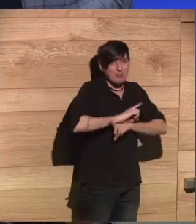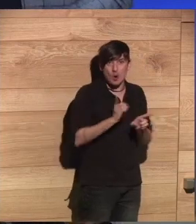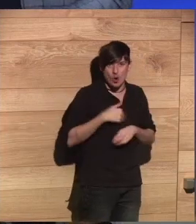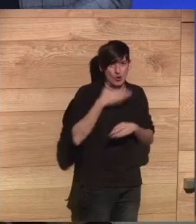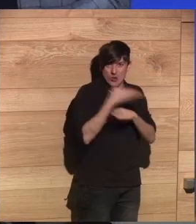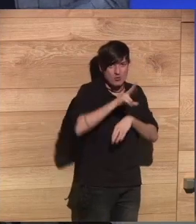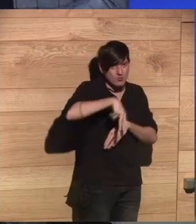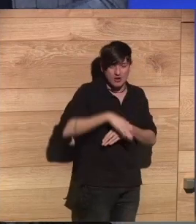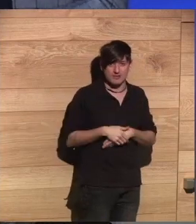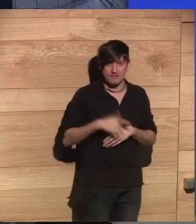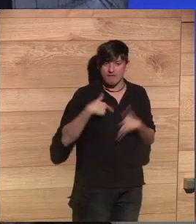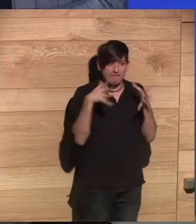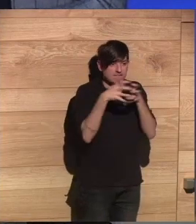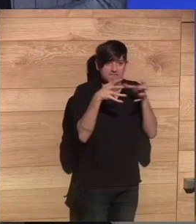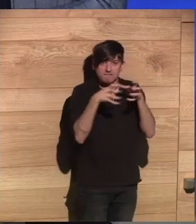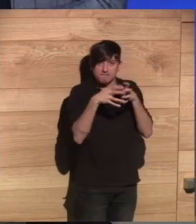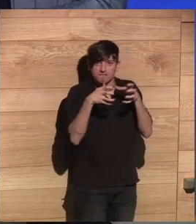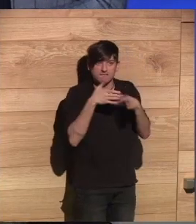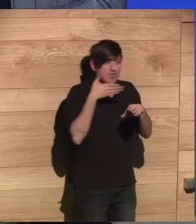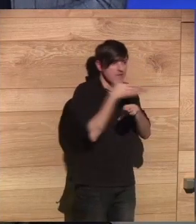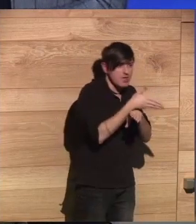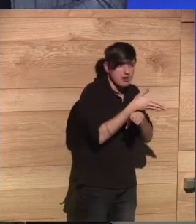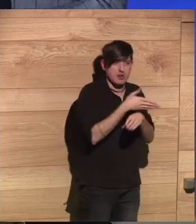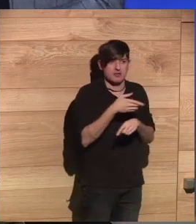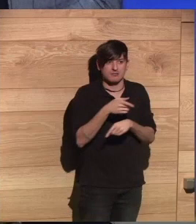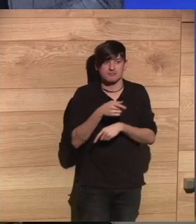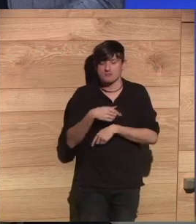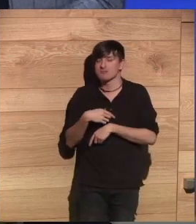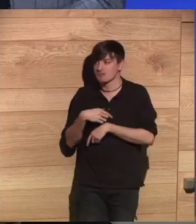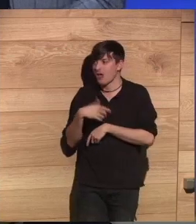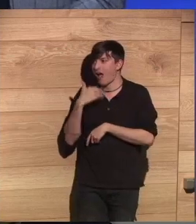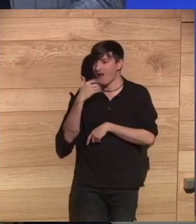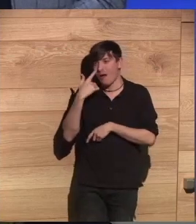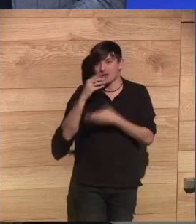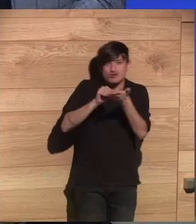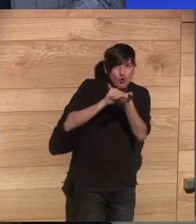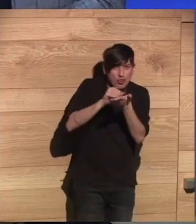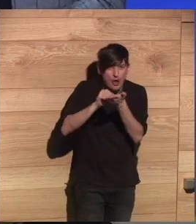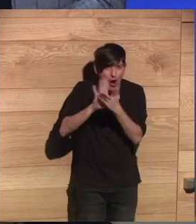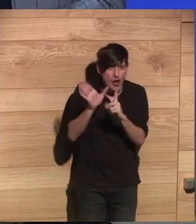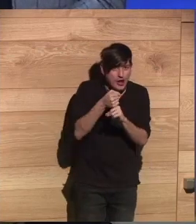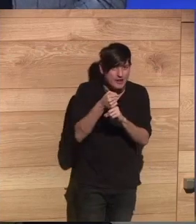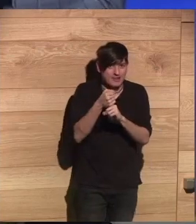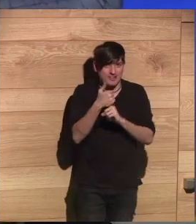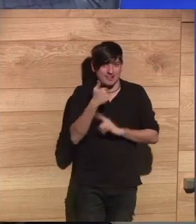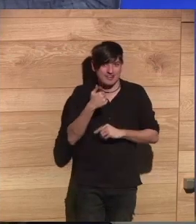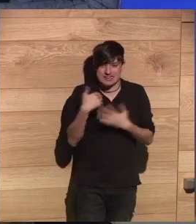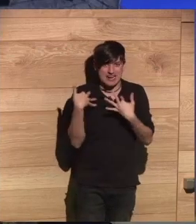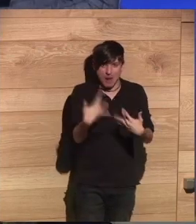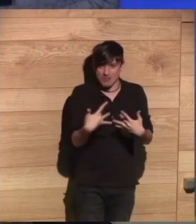y tengo muchas ganas de pasar mucho tiempo allí. Eso es algo que tenemos que solucionar, decirte,